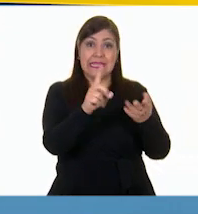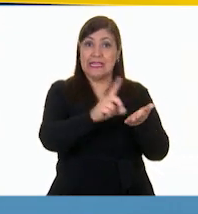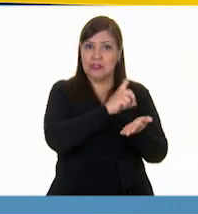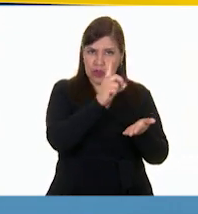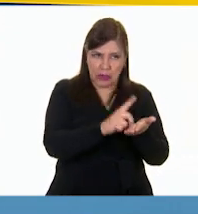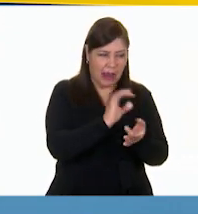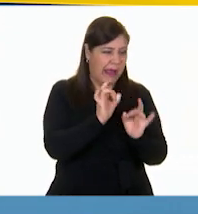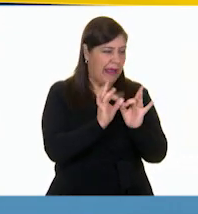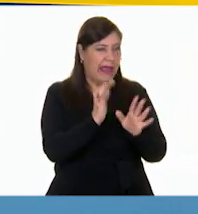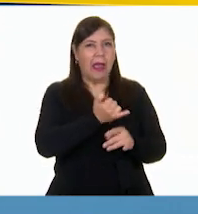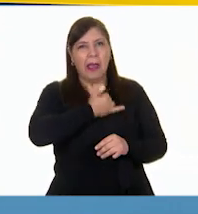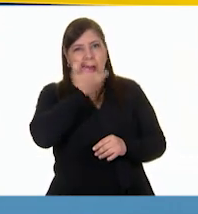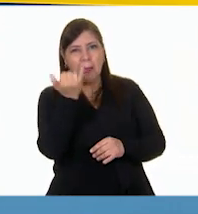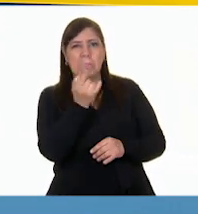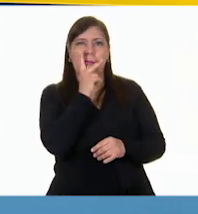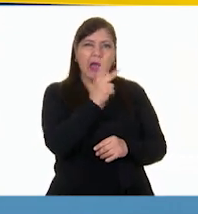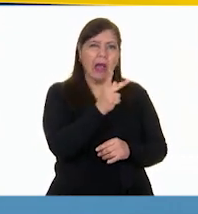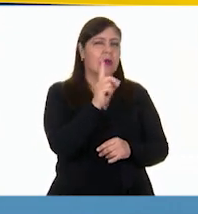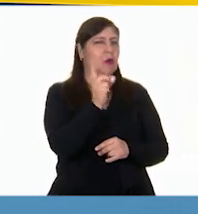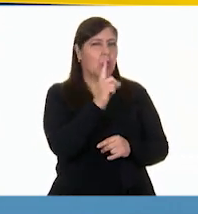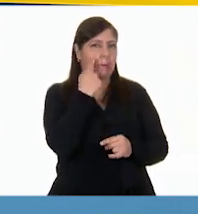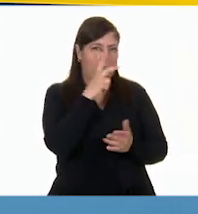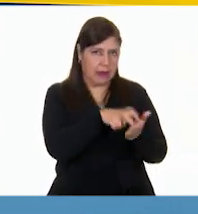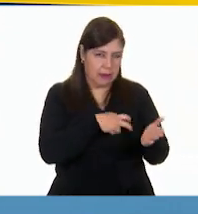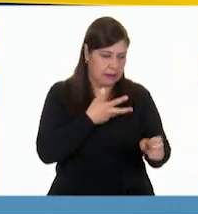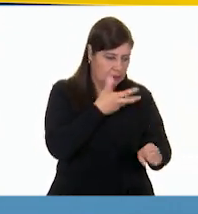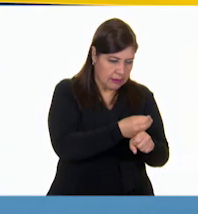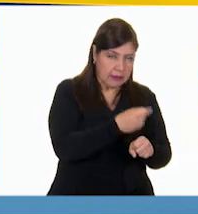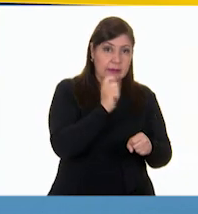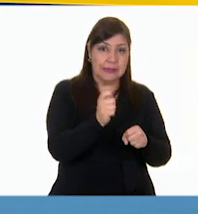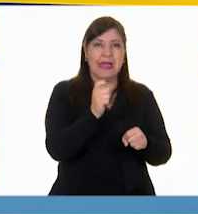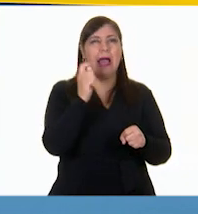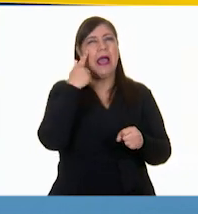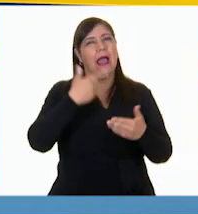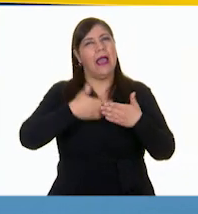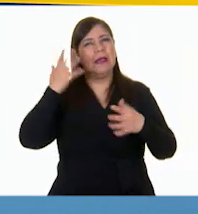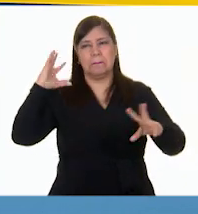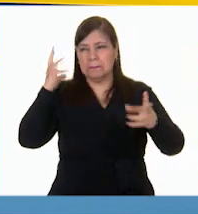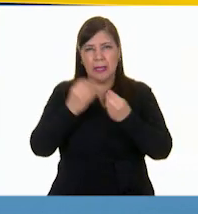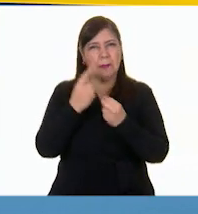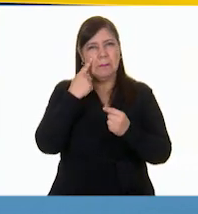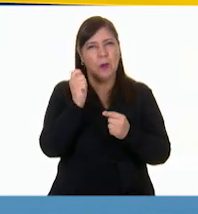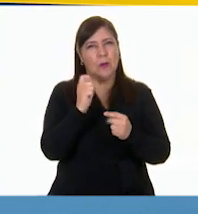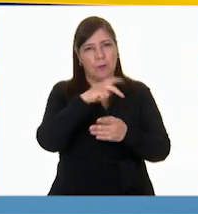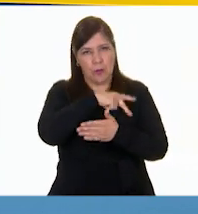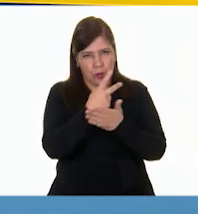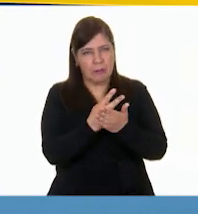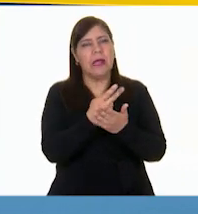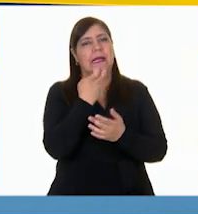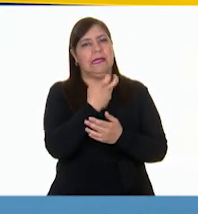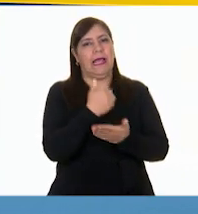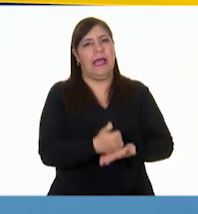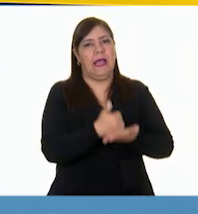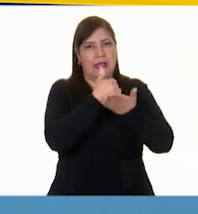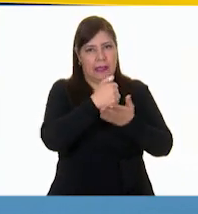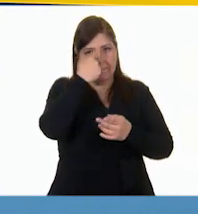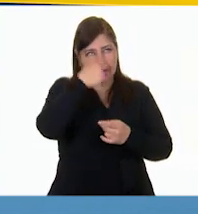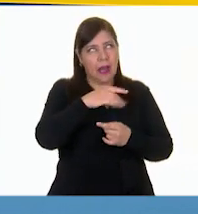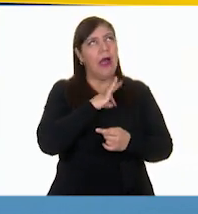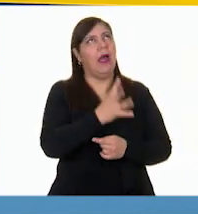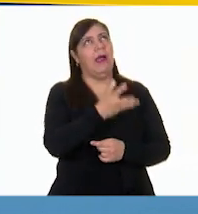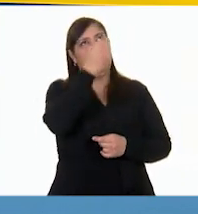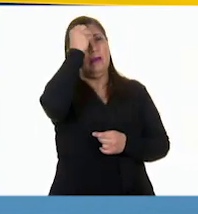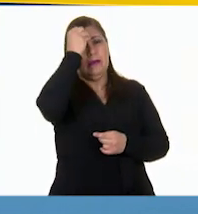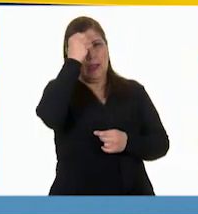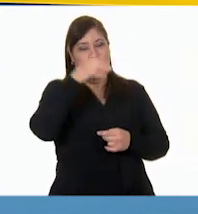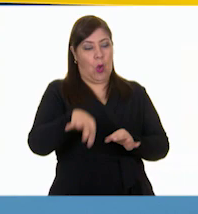la escritura de alguna palabra. Entonces, todo esto que hemos estado abarcando a lo largo de estos programas seguramente les ha servido bastante y ya se